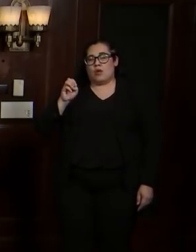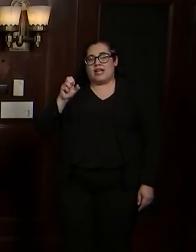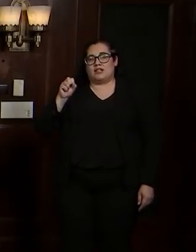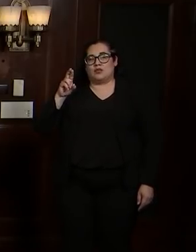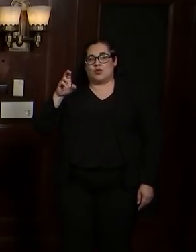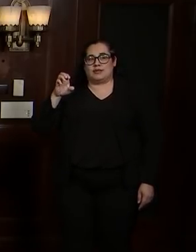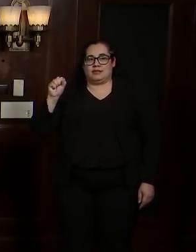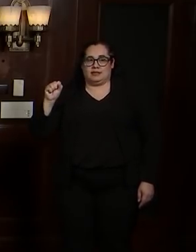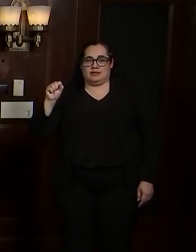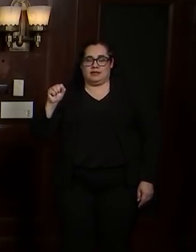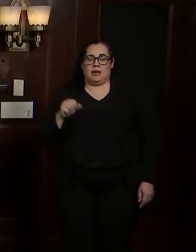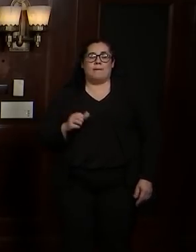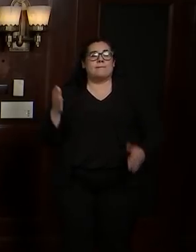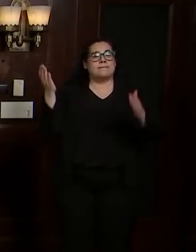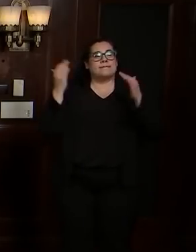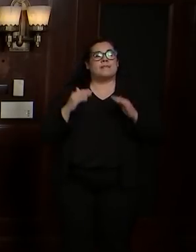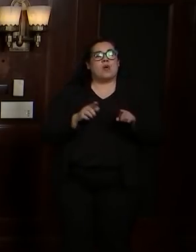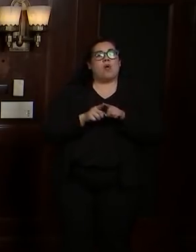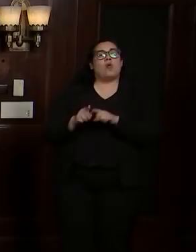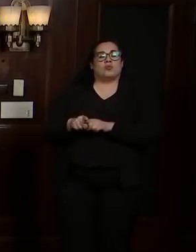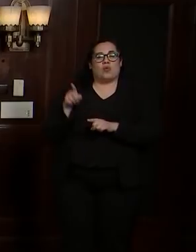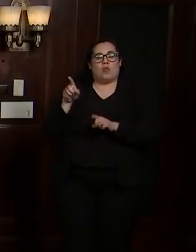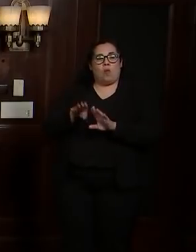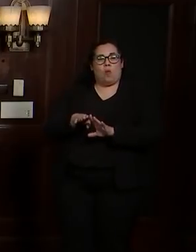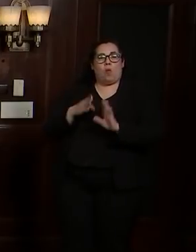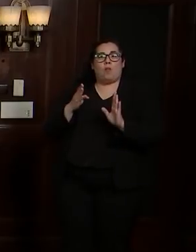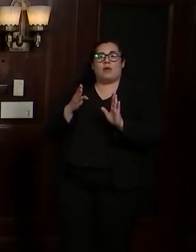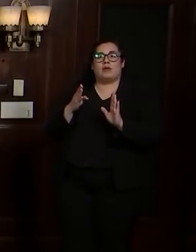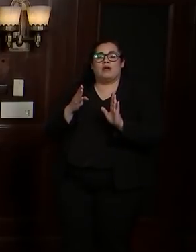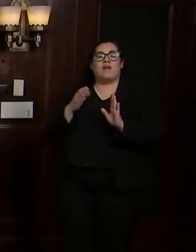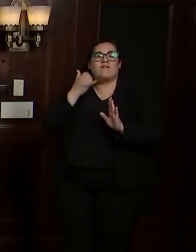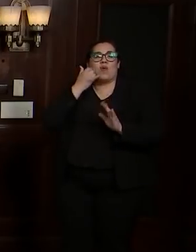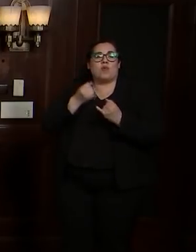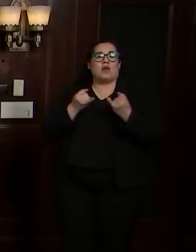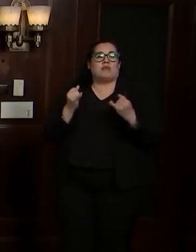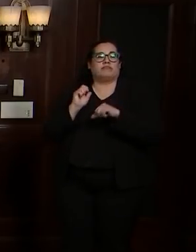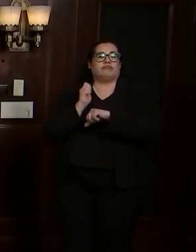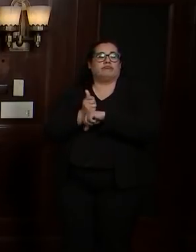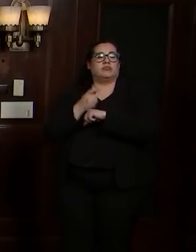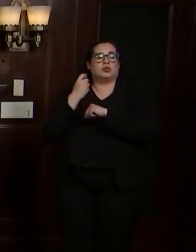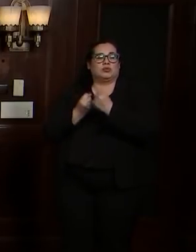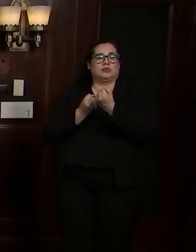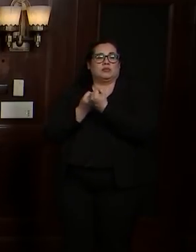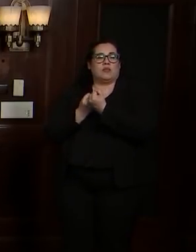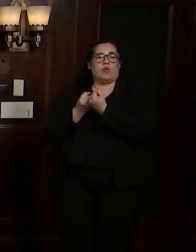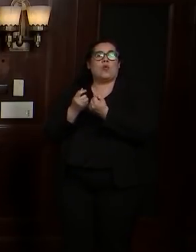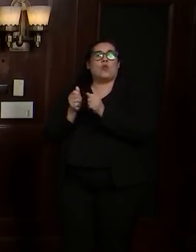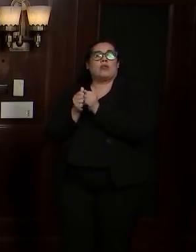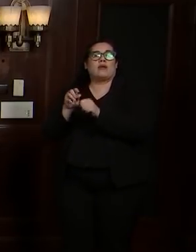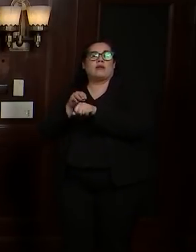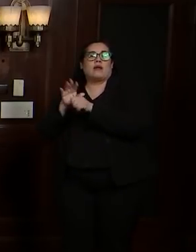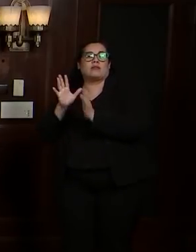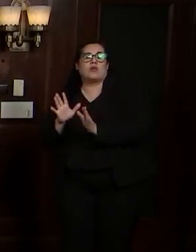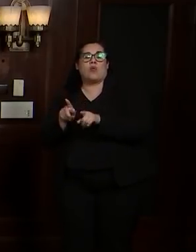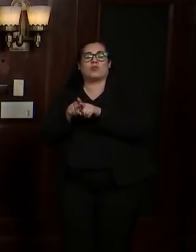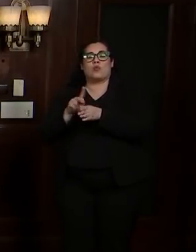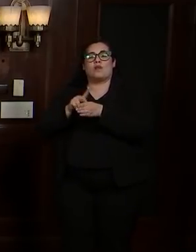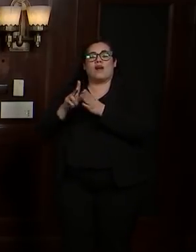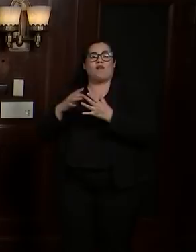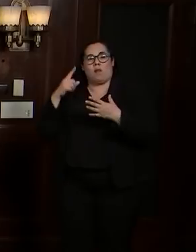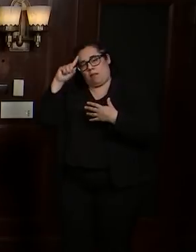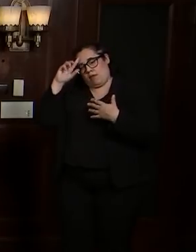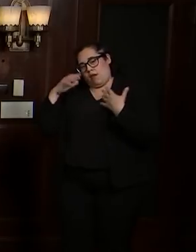achieve.lausd.net/resources. También abrieron una línea telefónica para apoyo de consejeros y profesionales de